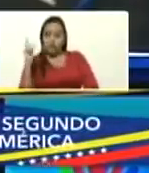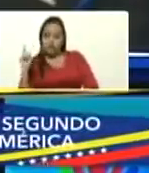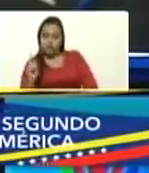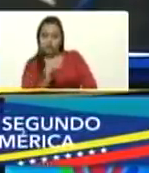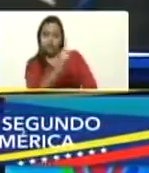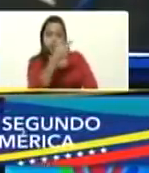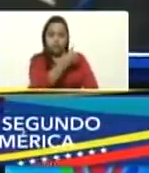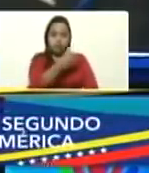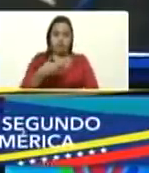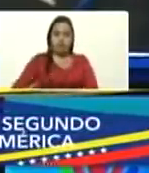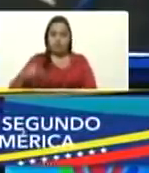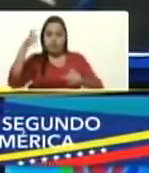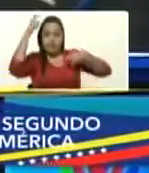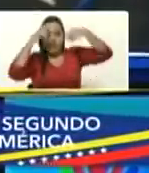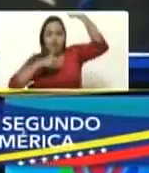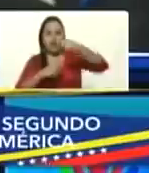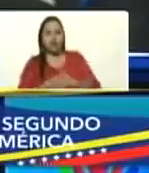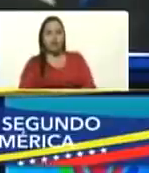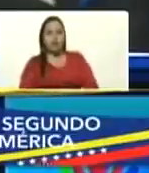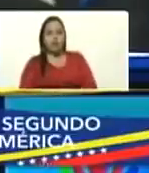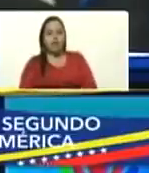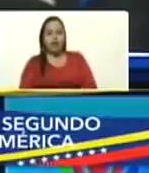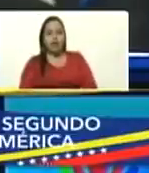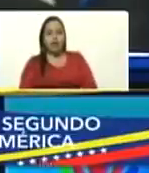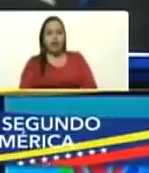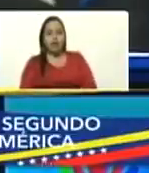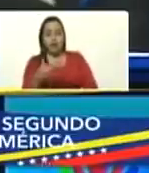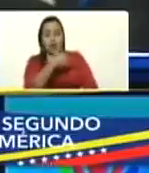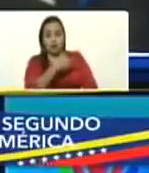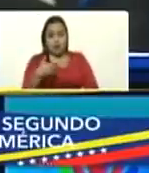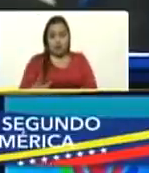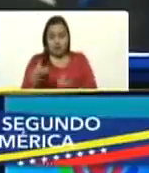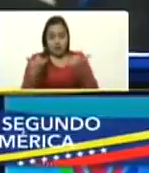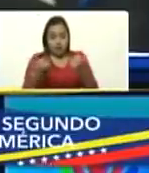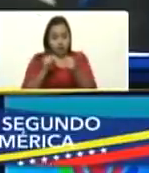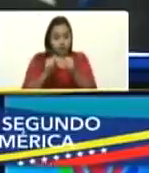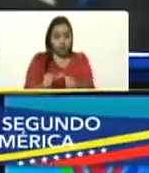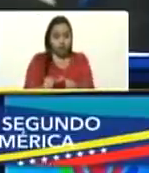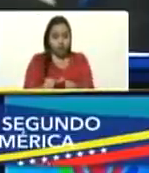del comandante Hugo Chávez a la presidencia de la República.